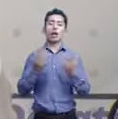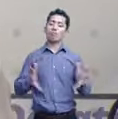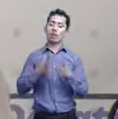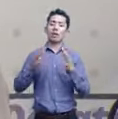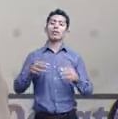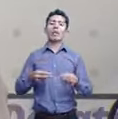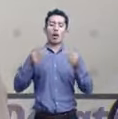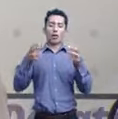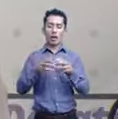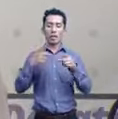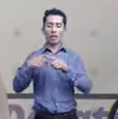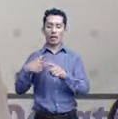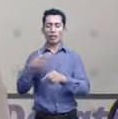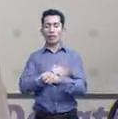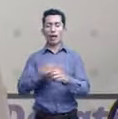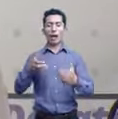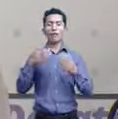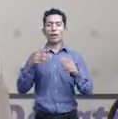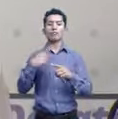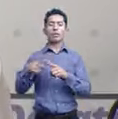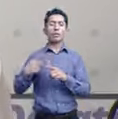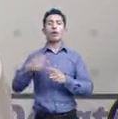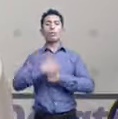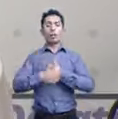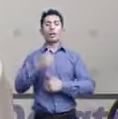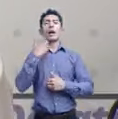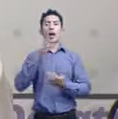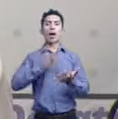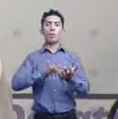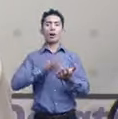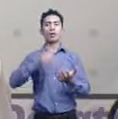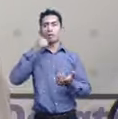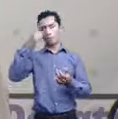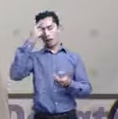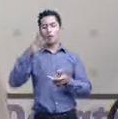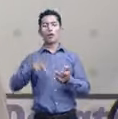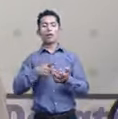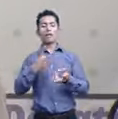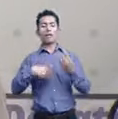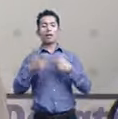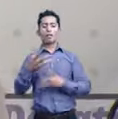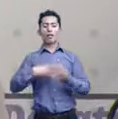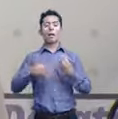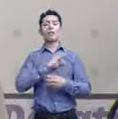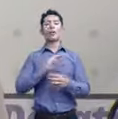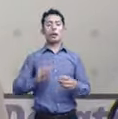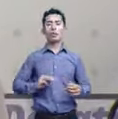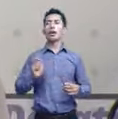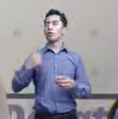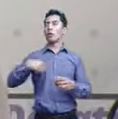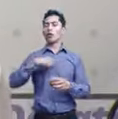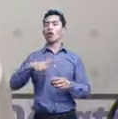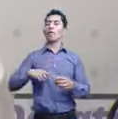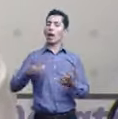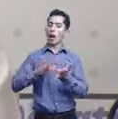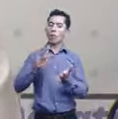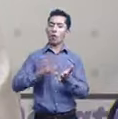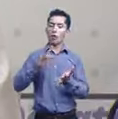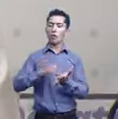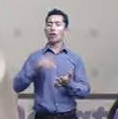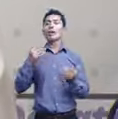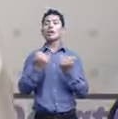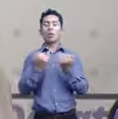comercios formales e informales, la sana competencia y acompañaremos en lo necesario para activar la economía municipal. Seremos un gobierno facilitador.